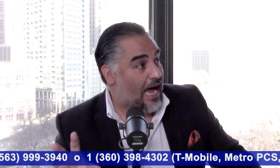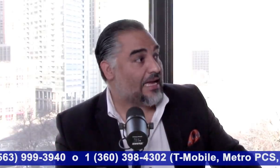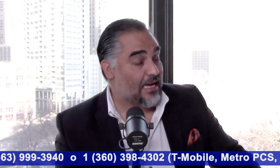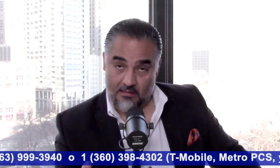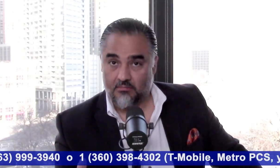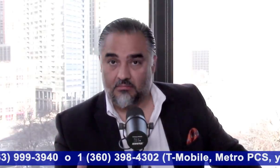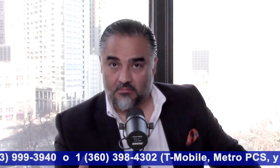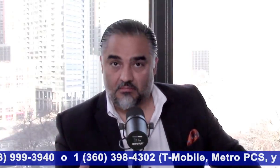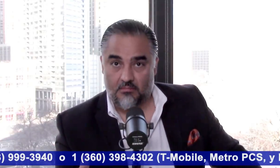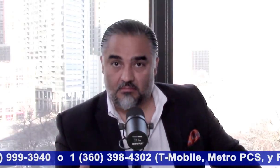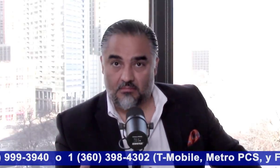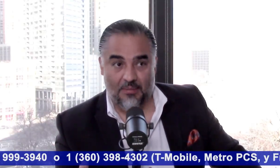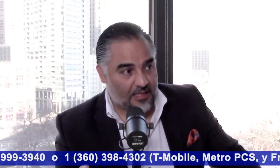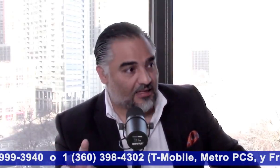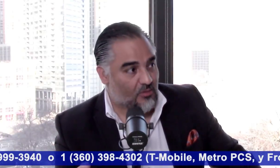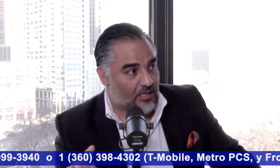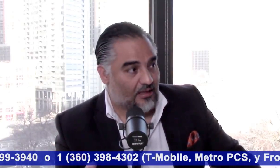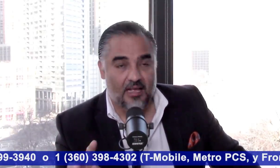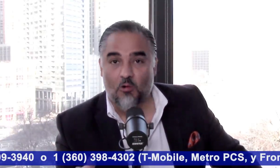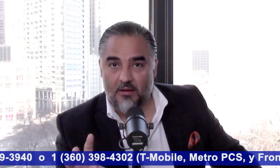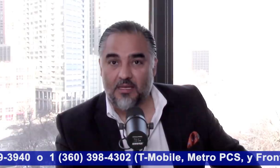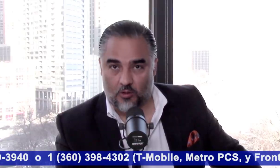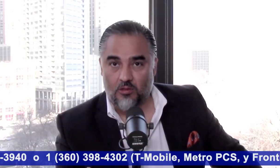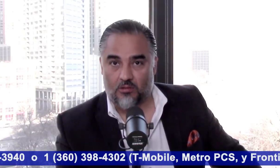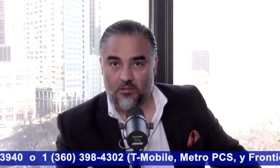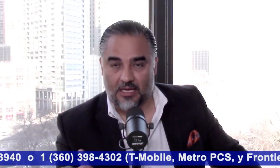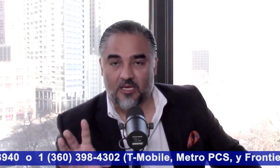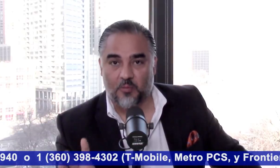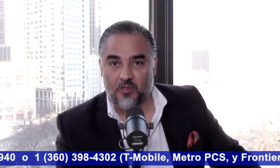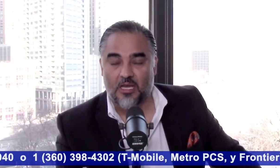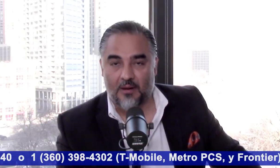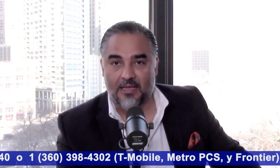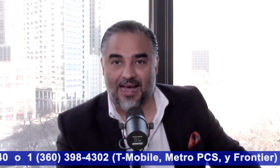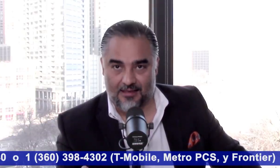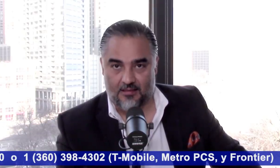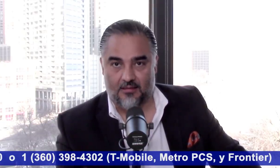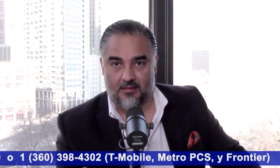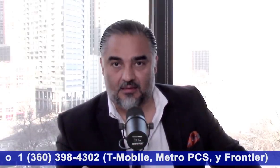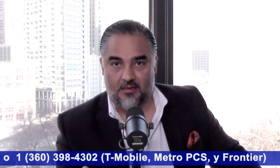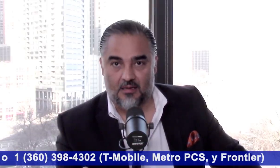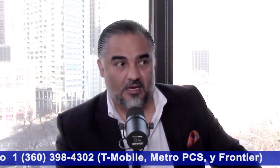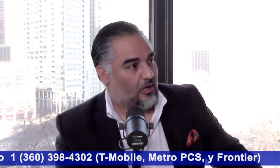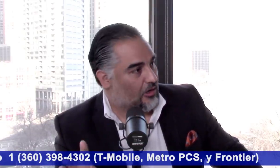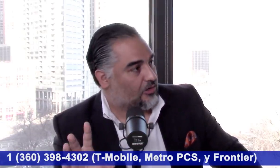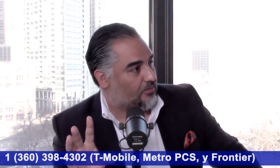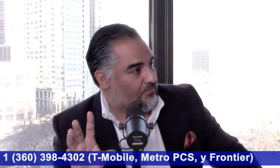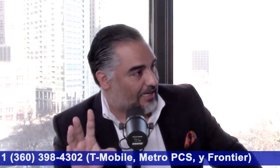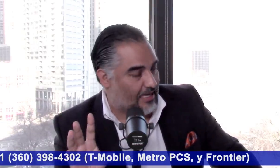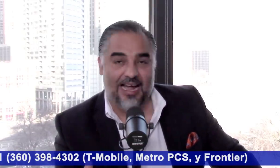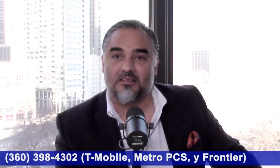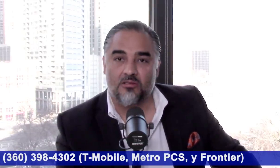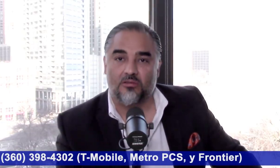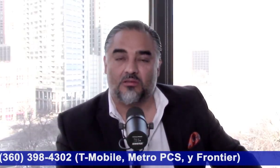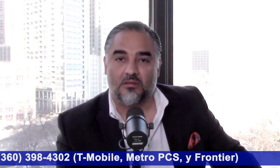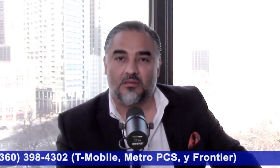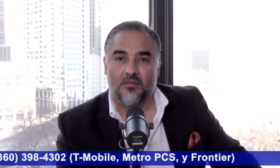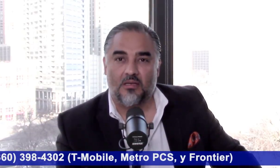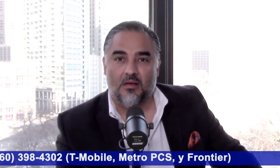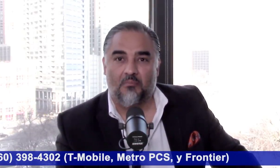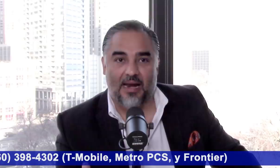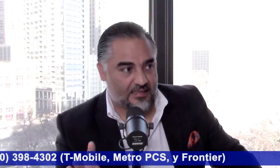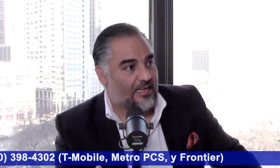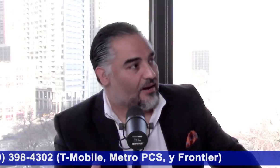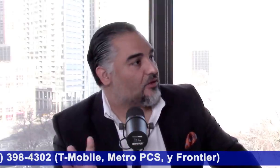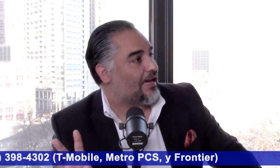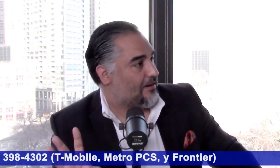como todos los partidos votaron a favor de la Guardia Nacional, no quiso meterse en camisa de 11 varas. No, que los de Morena, el pinche Ricardo